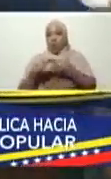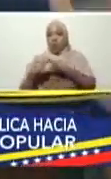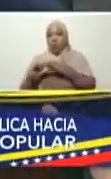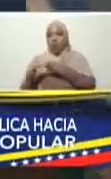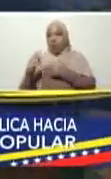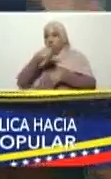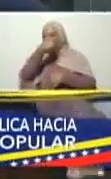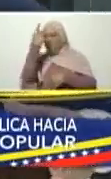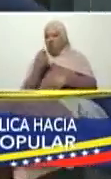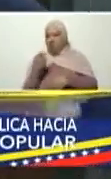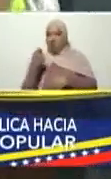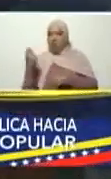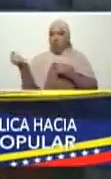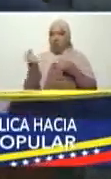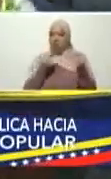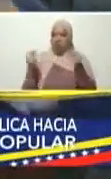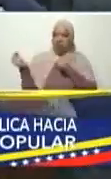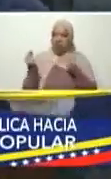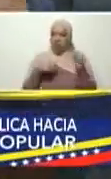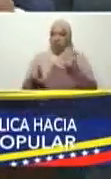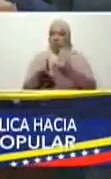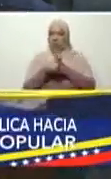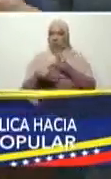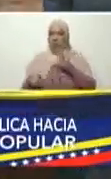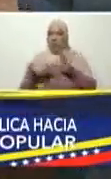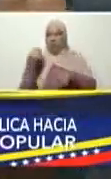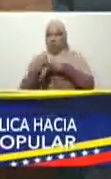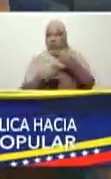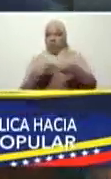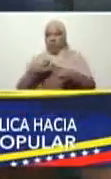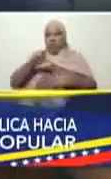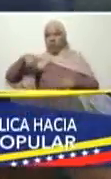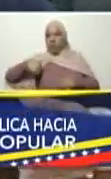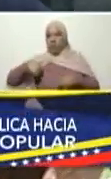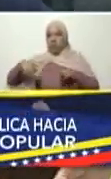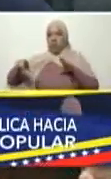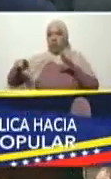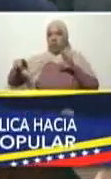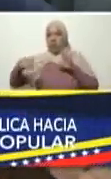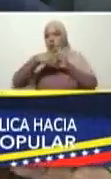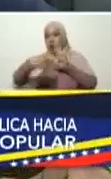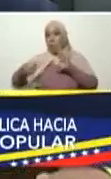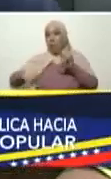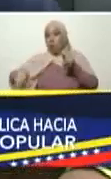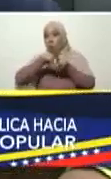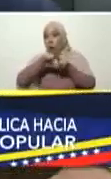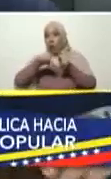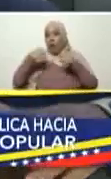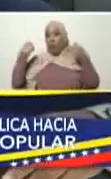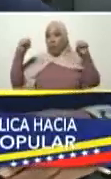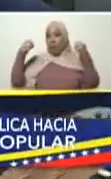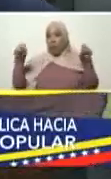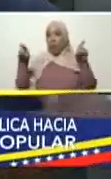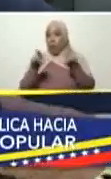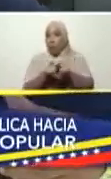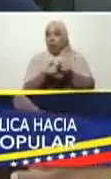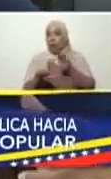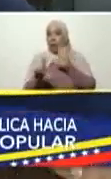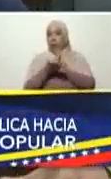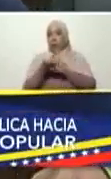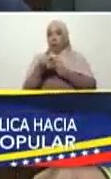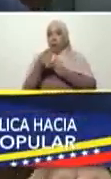que no, tiene que ser así, tiene que ser asado, la ley indica tal cosa, tenemos que cumplirlo al pie de la letra. Entonces son elementos que le ponemos mucha